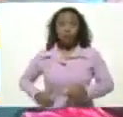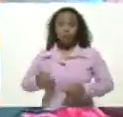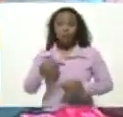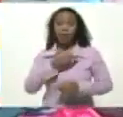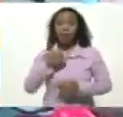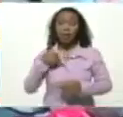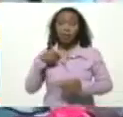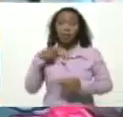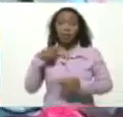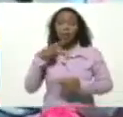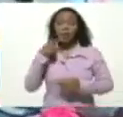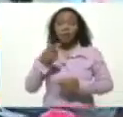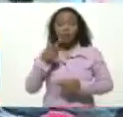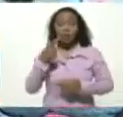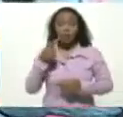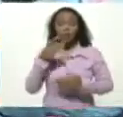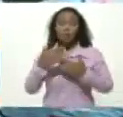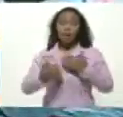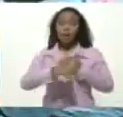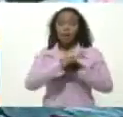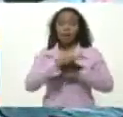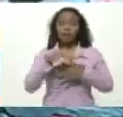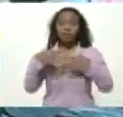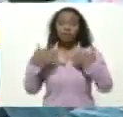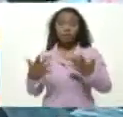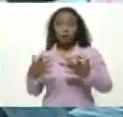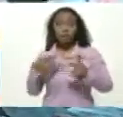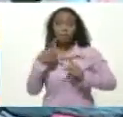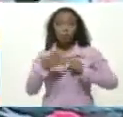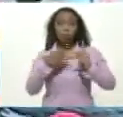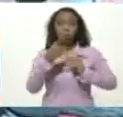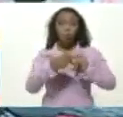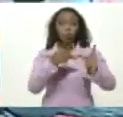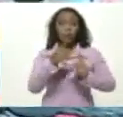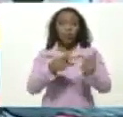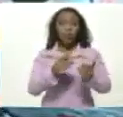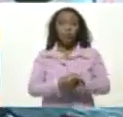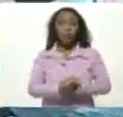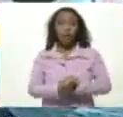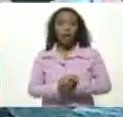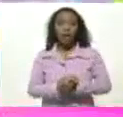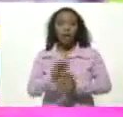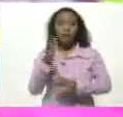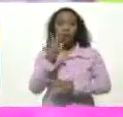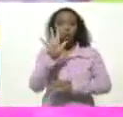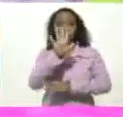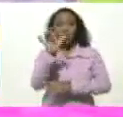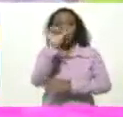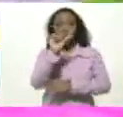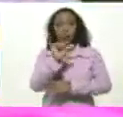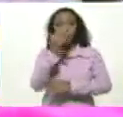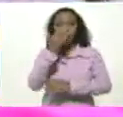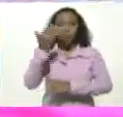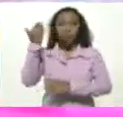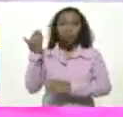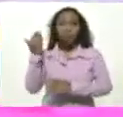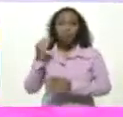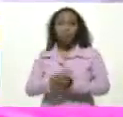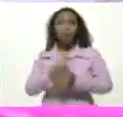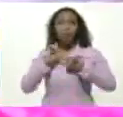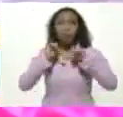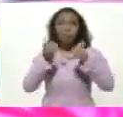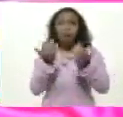más allá de ser productores, hace 5 semanas atrás comenzamos con